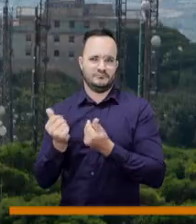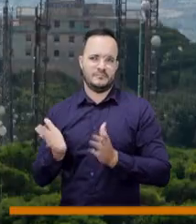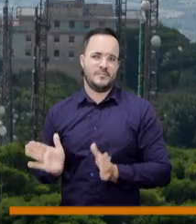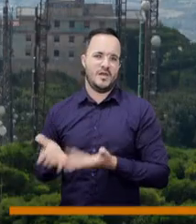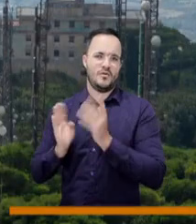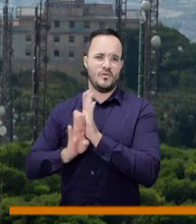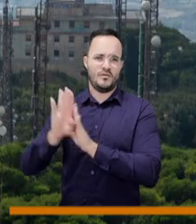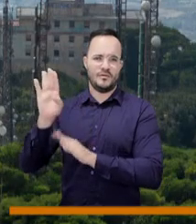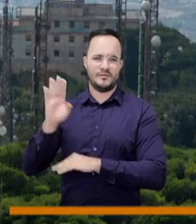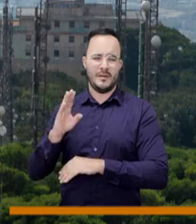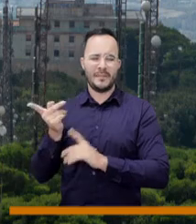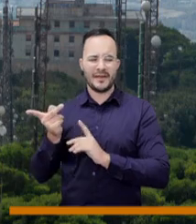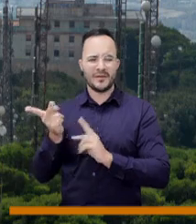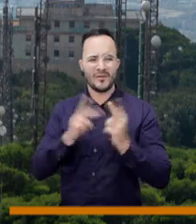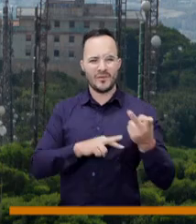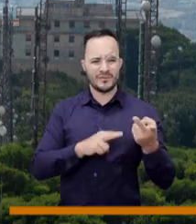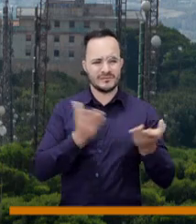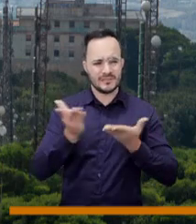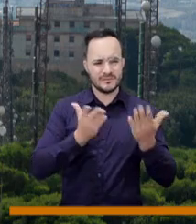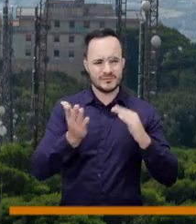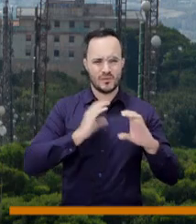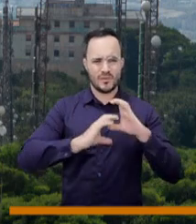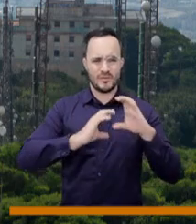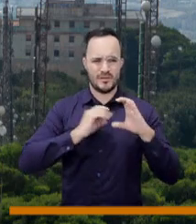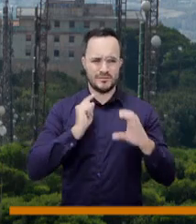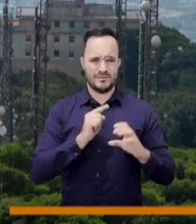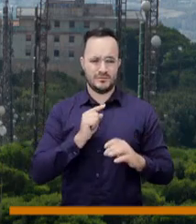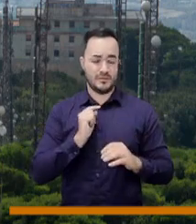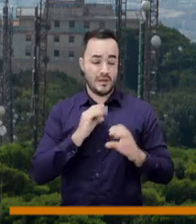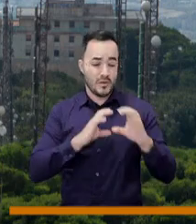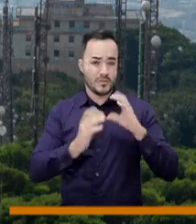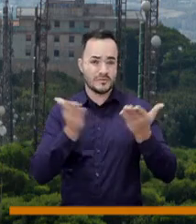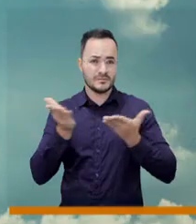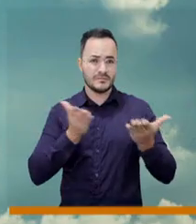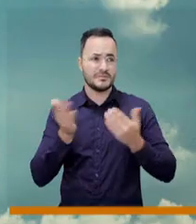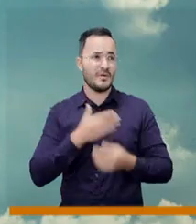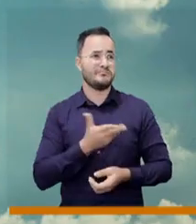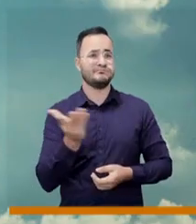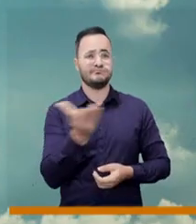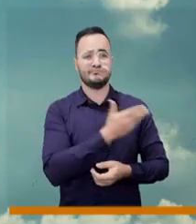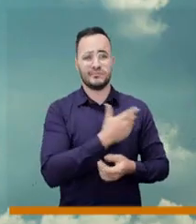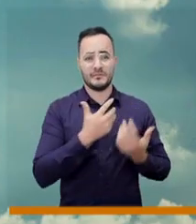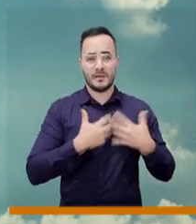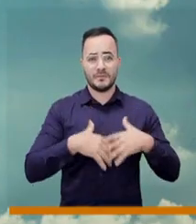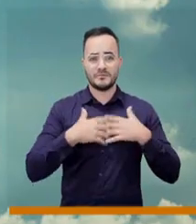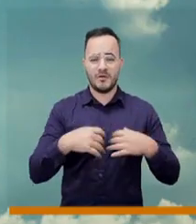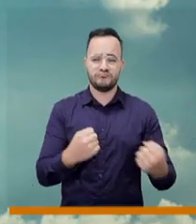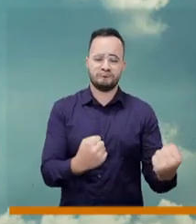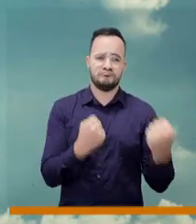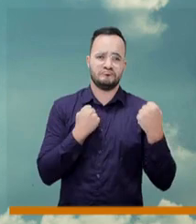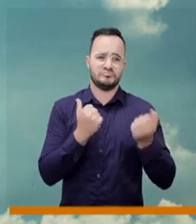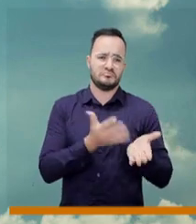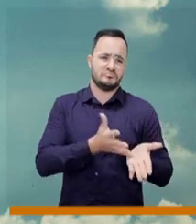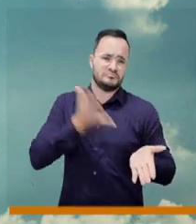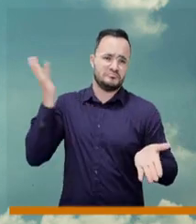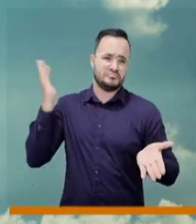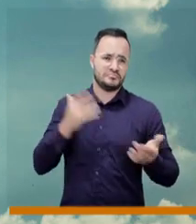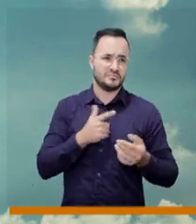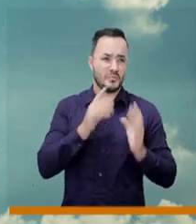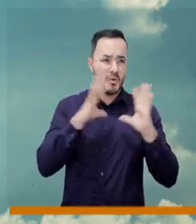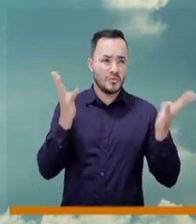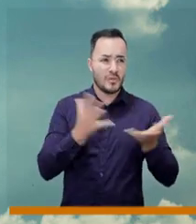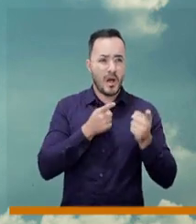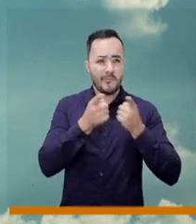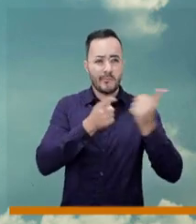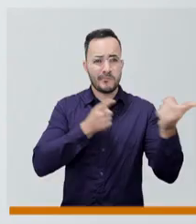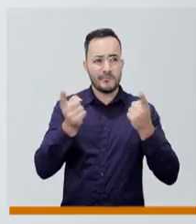EPM. Y cuando el negocio de telecomunicaciones se volvió un negocio en el que cualquier empresa multimillonaria,